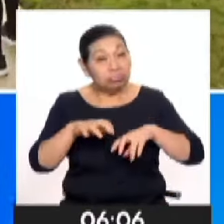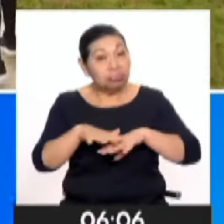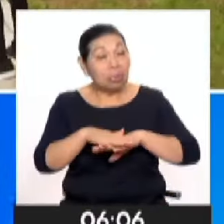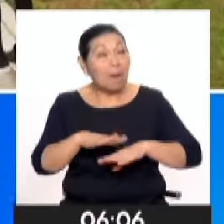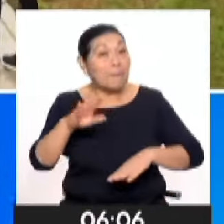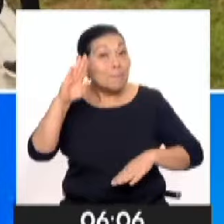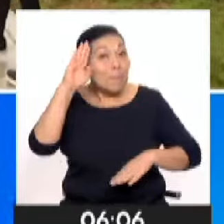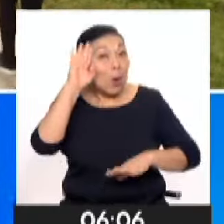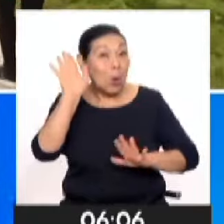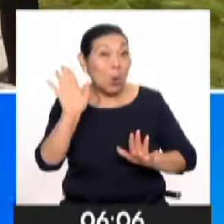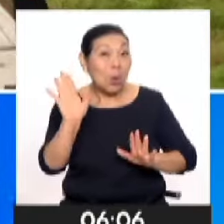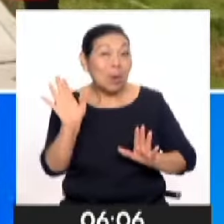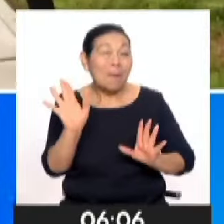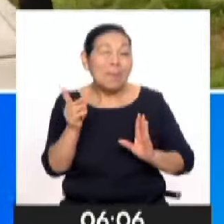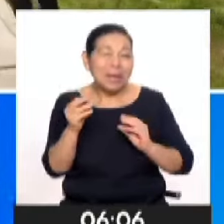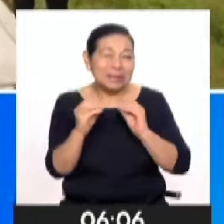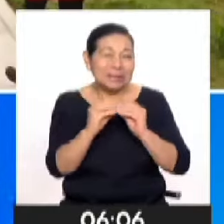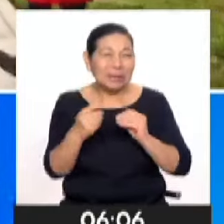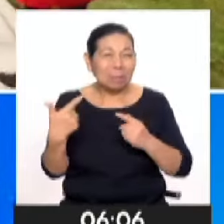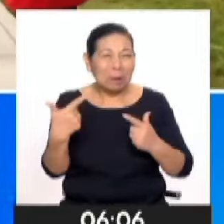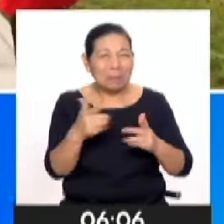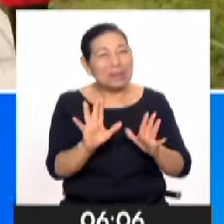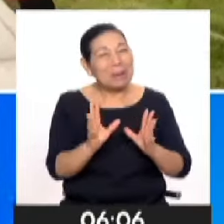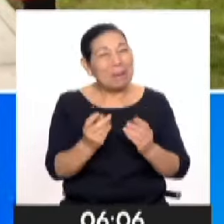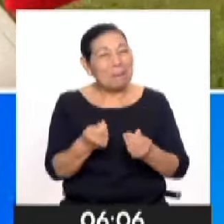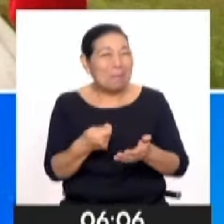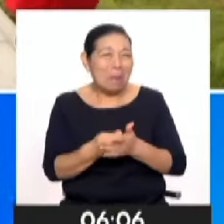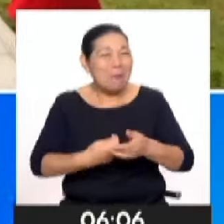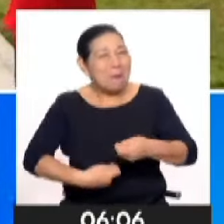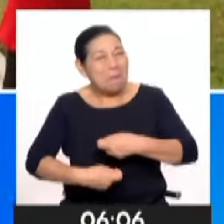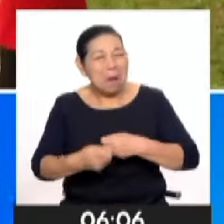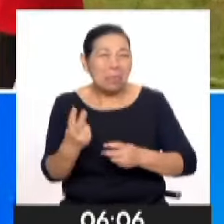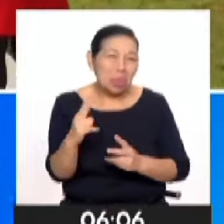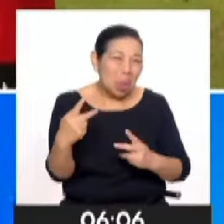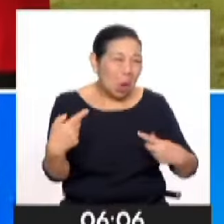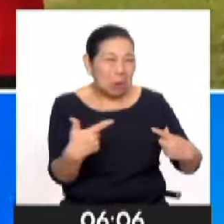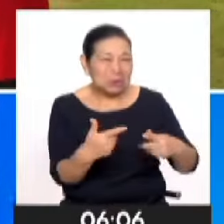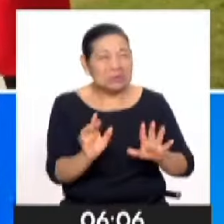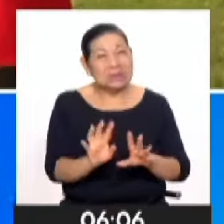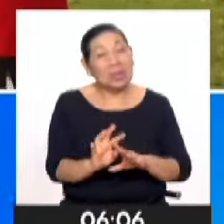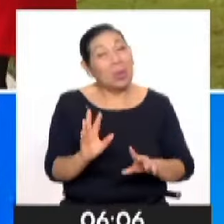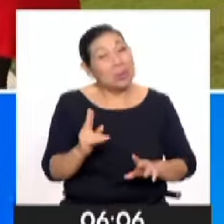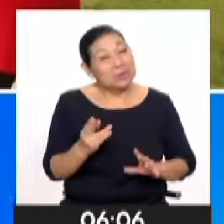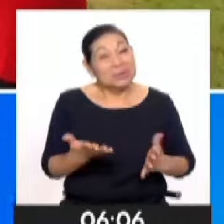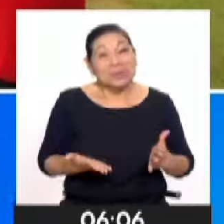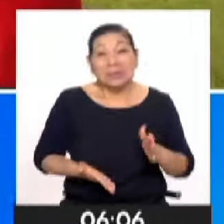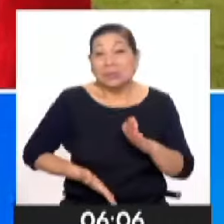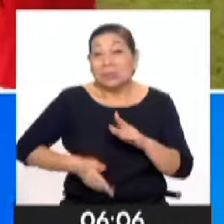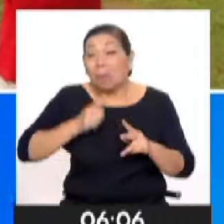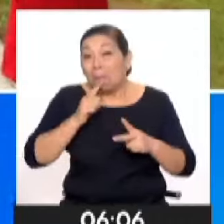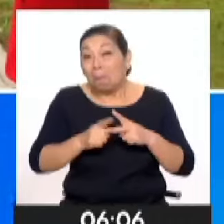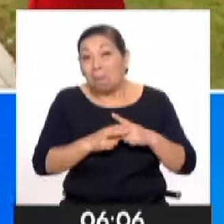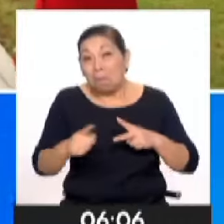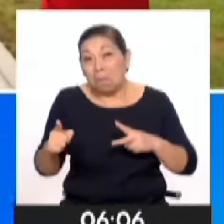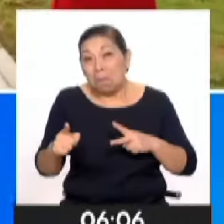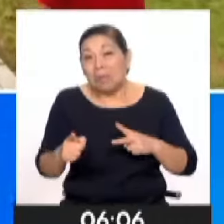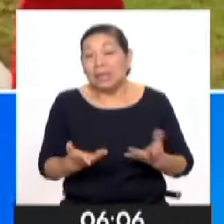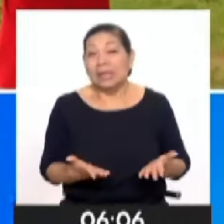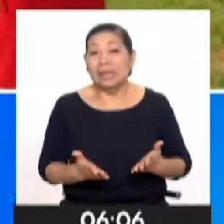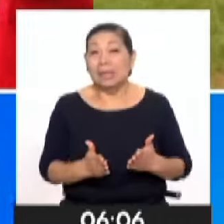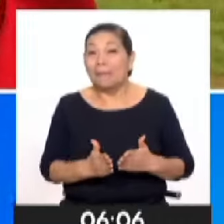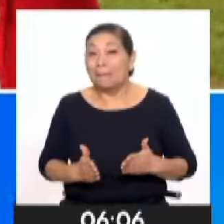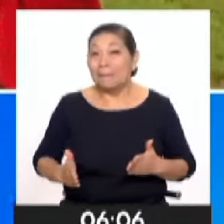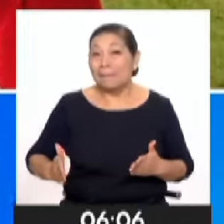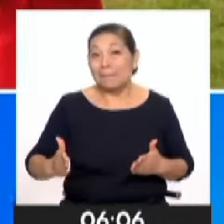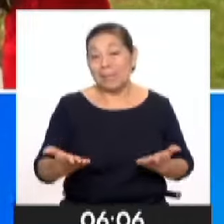sería un ajuste de cuentas porque esta persona El Sicario se va directamente hacia César Augusto